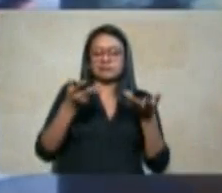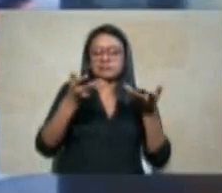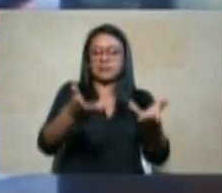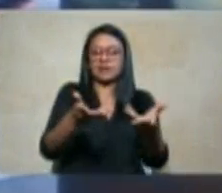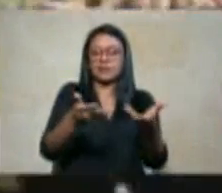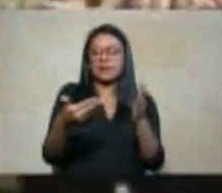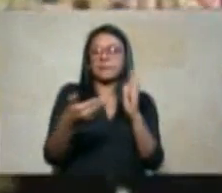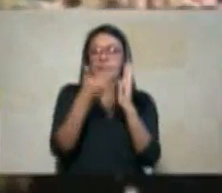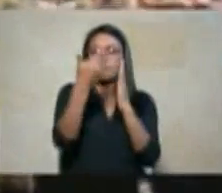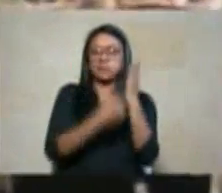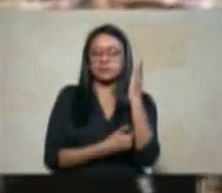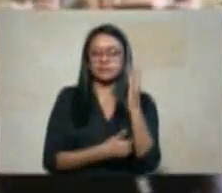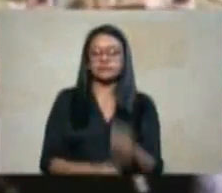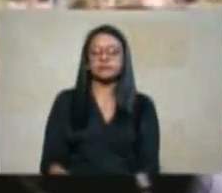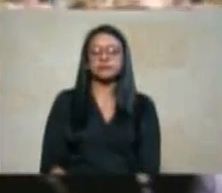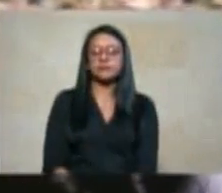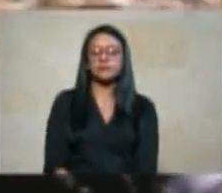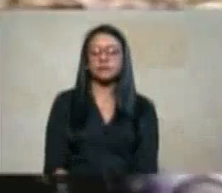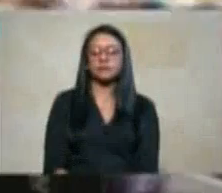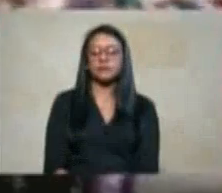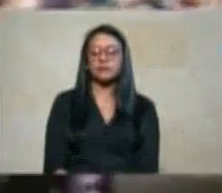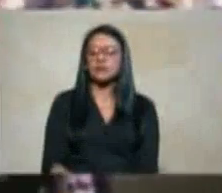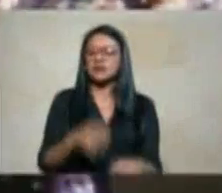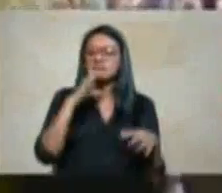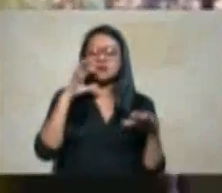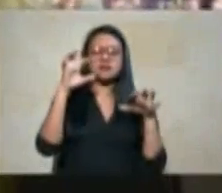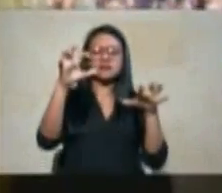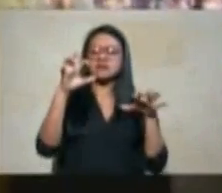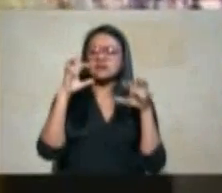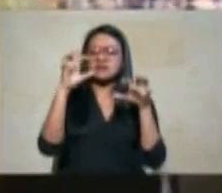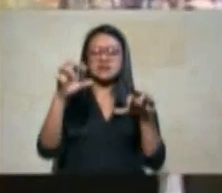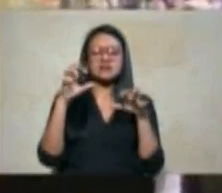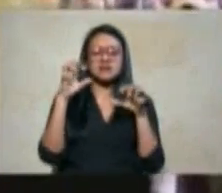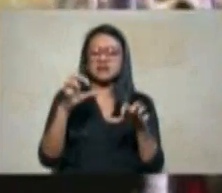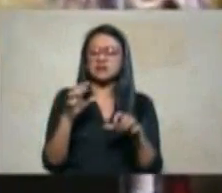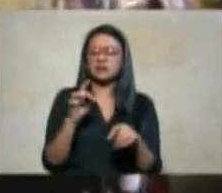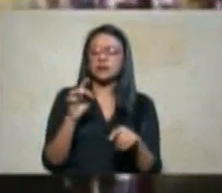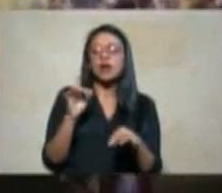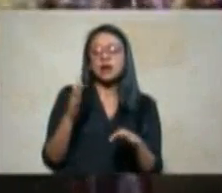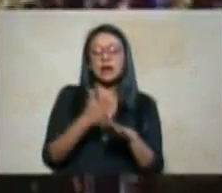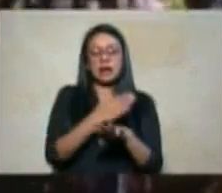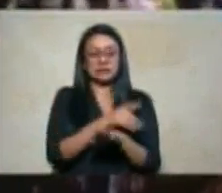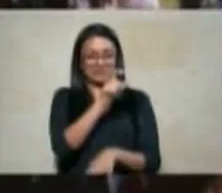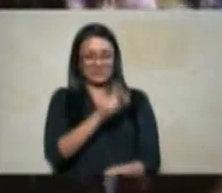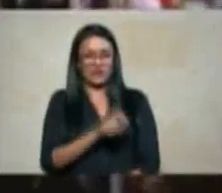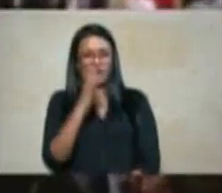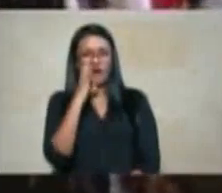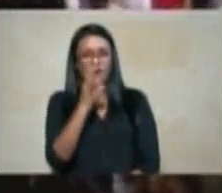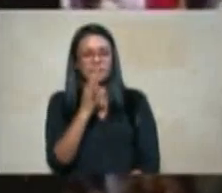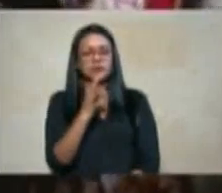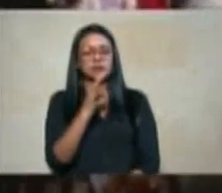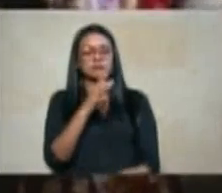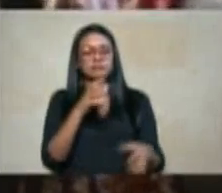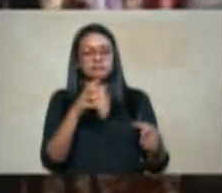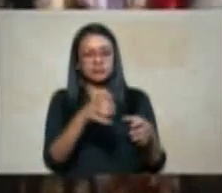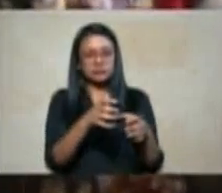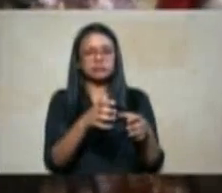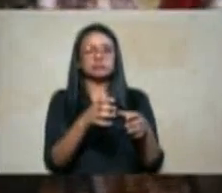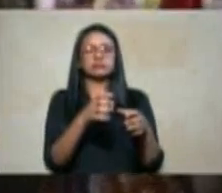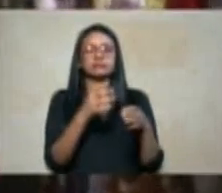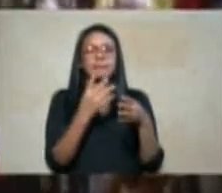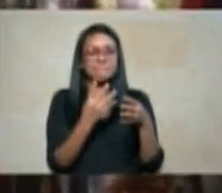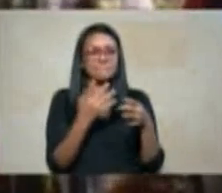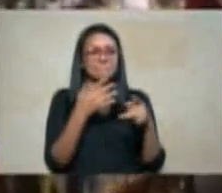Se dirigieron a donde estábamos y bloquearon el camino y no nos permitían la entrada, nos insultaban,